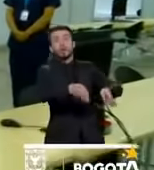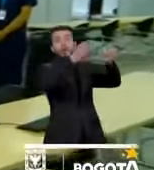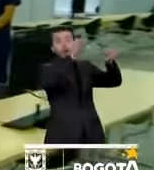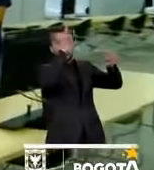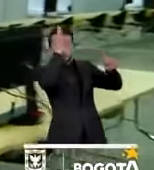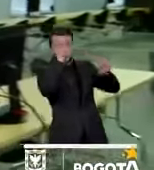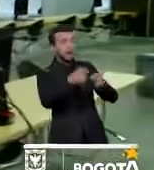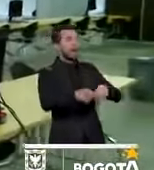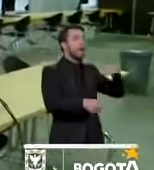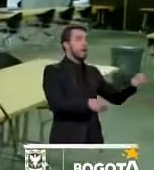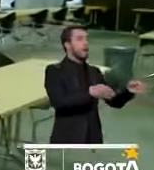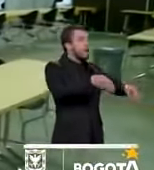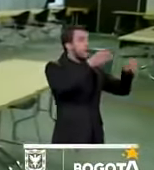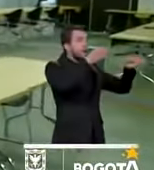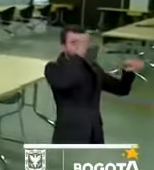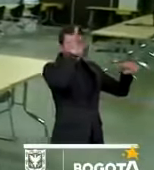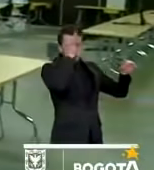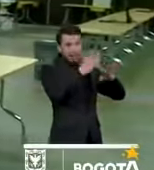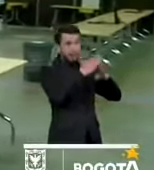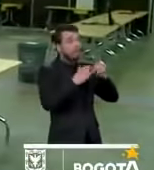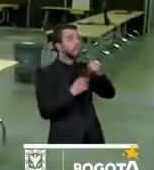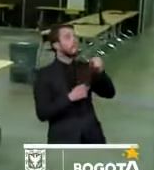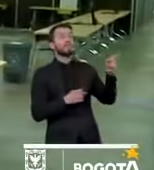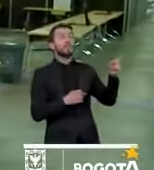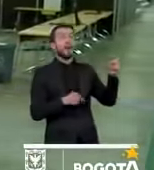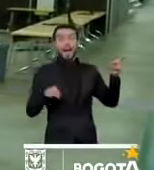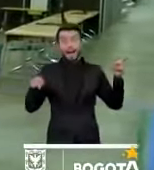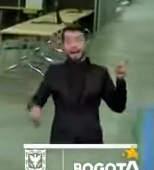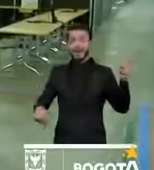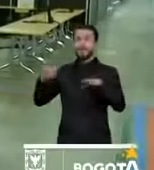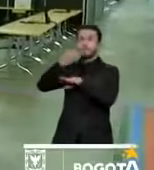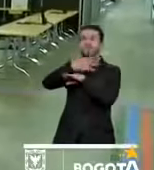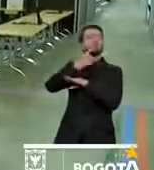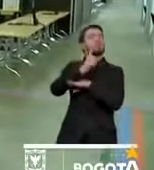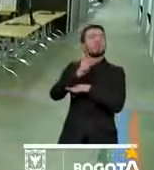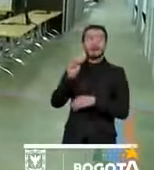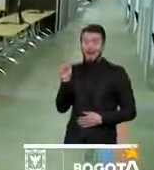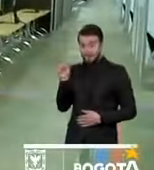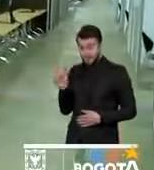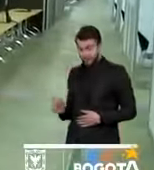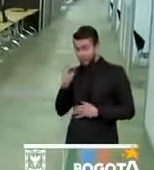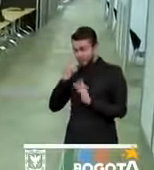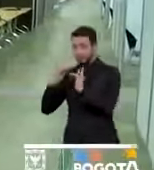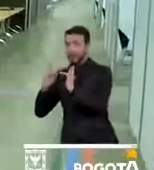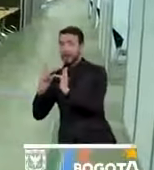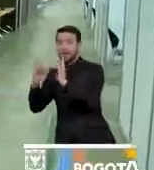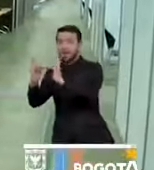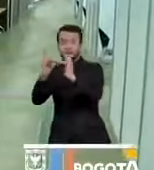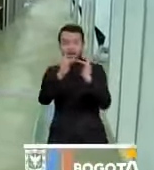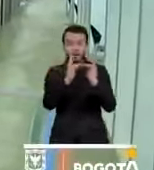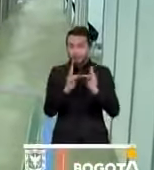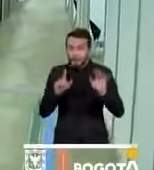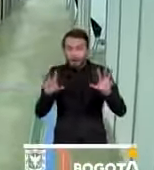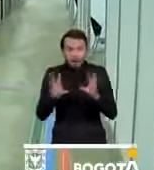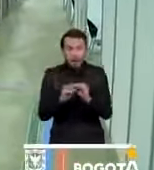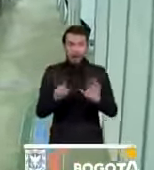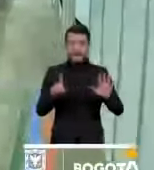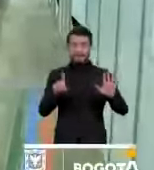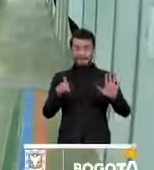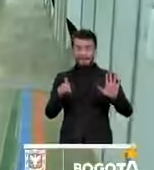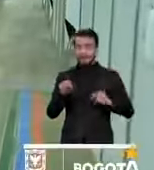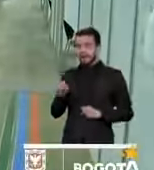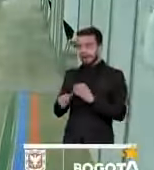hospitales, y es que aquí se va a tener una auxiliar de enfermería para 6 camas. Usualmente es una auxiliar de